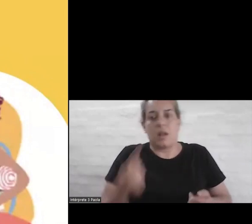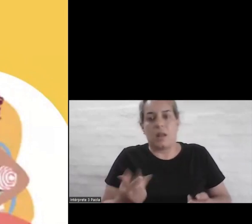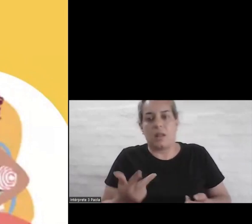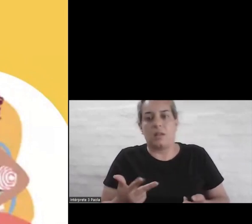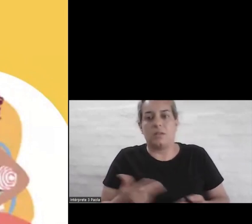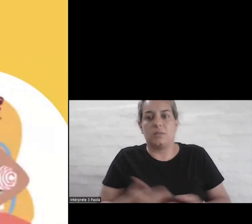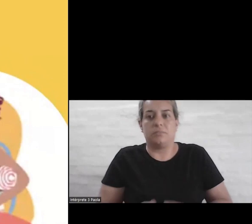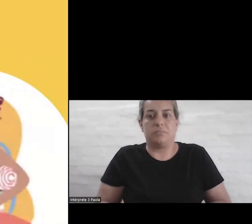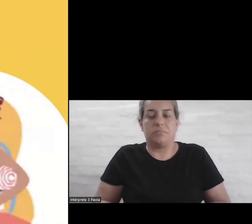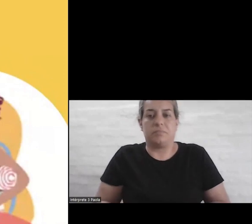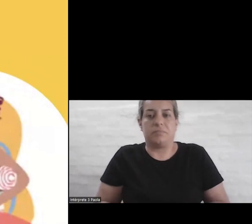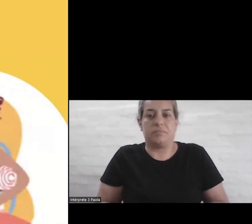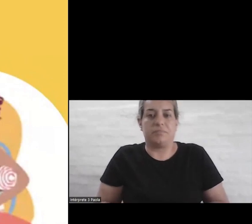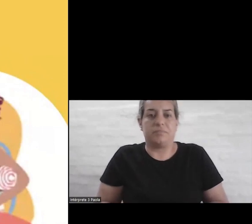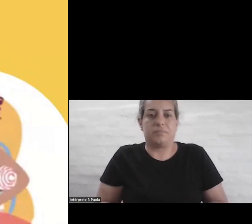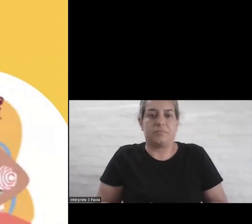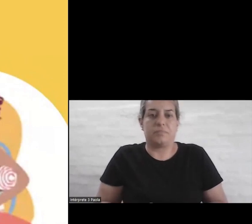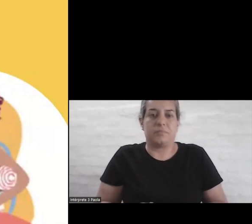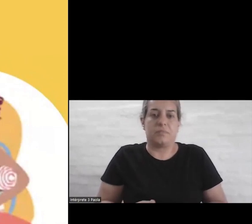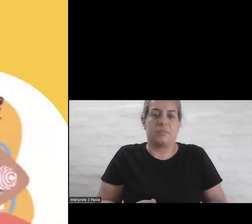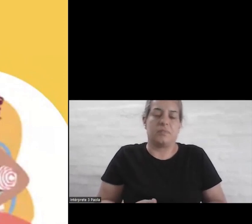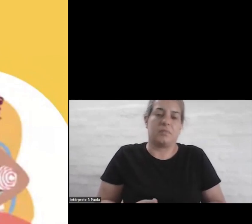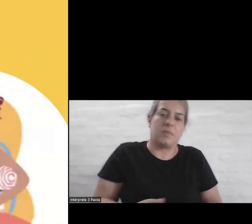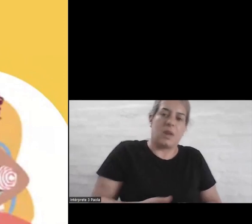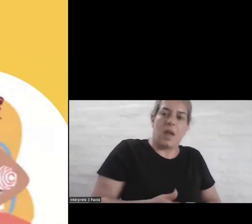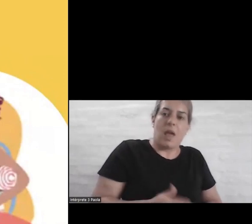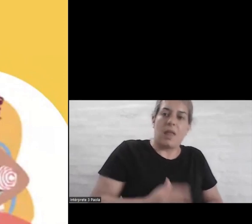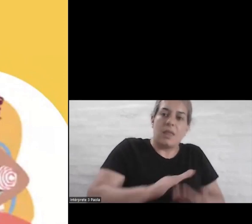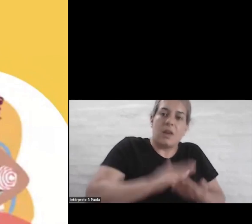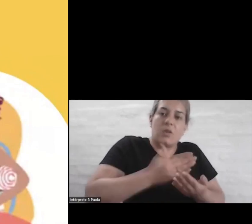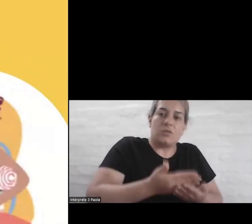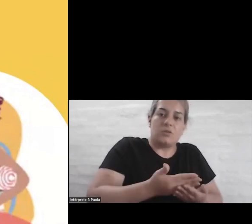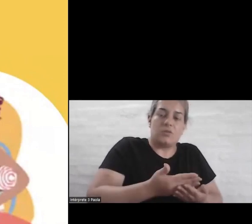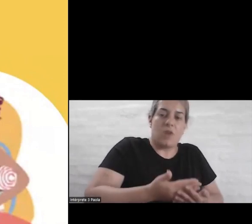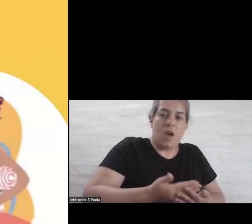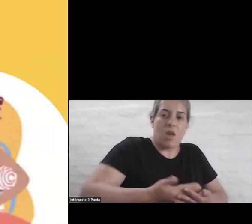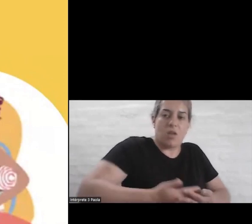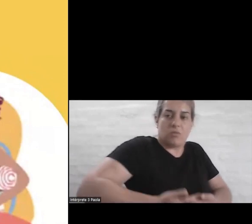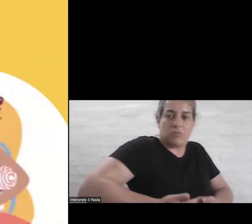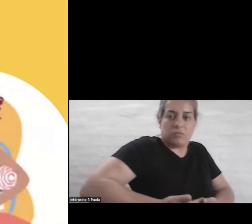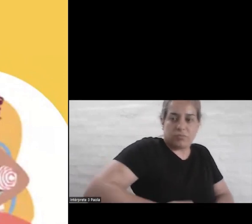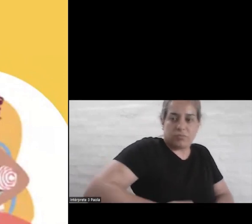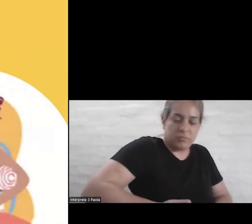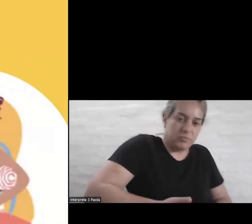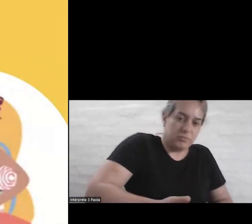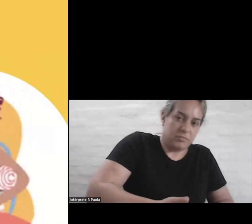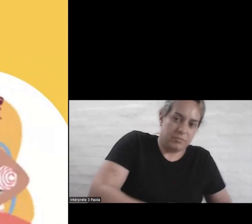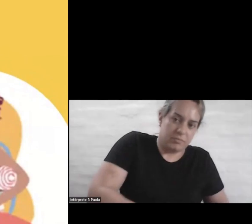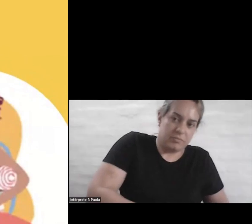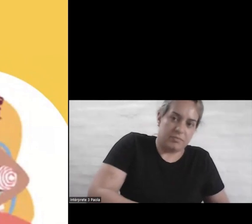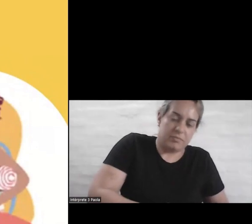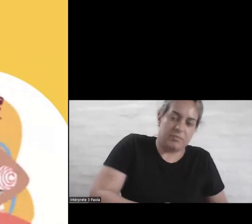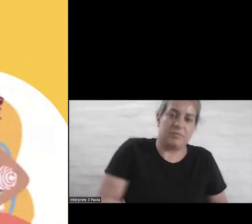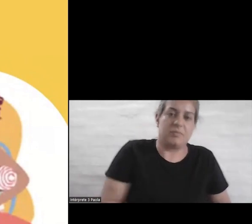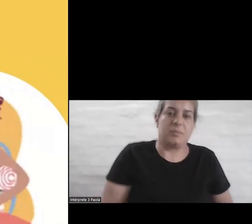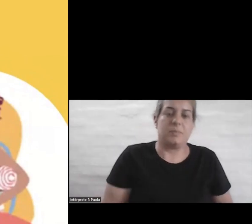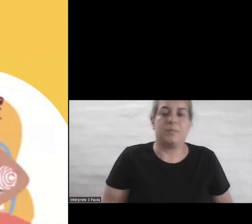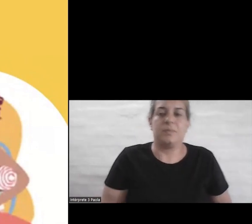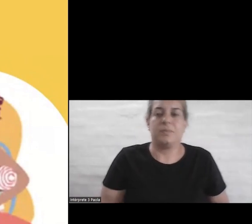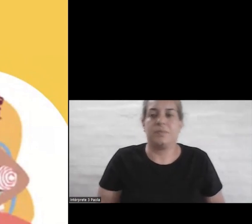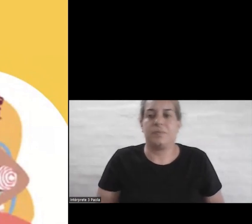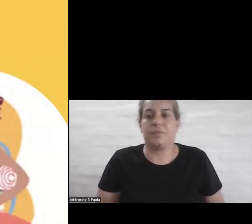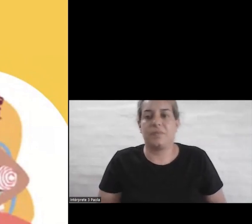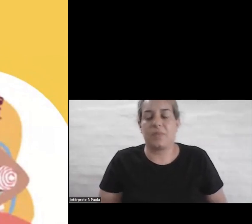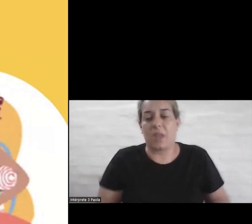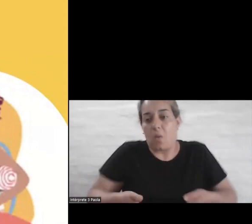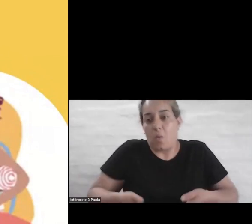pone recostada, se tumba con el bebé entre los pechos, ¿vale? O incluso esto cuando en el momento del parto se deja